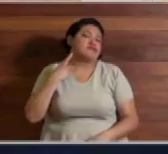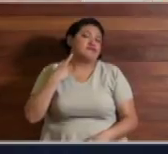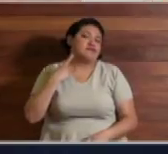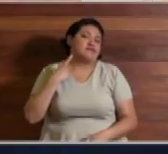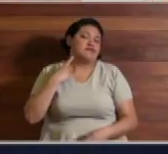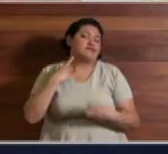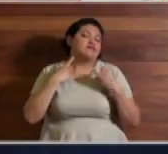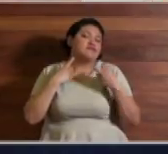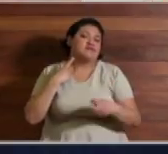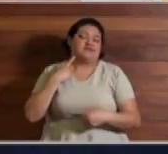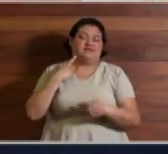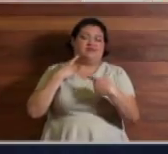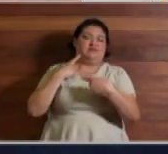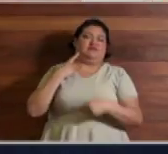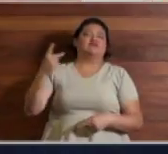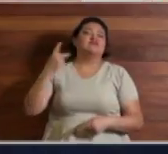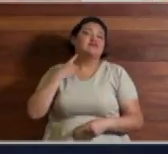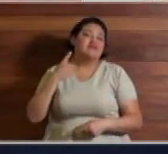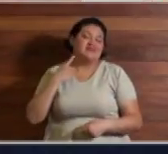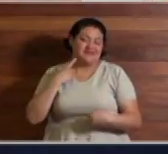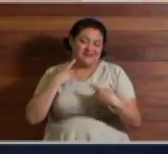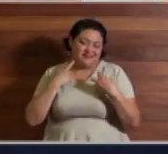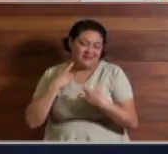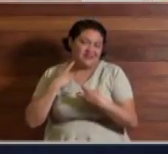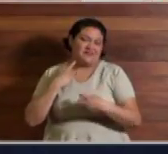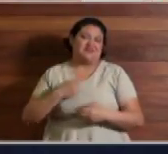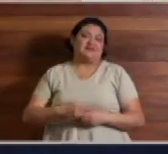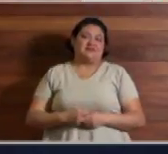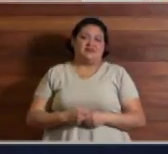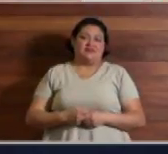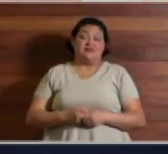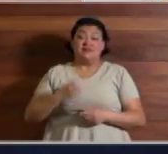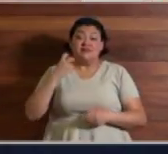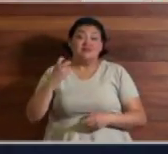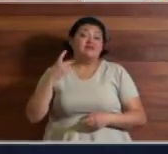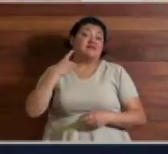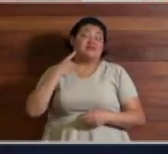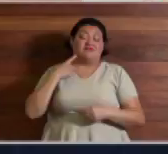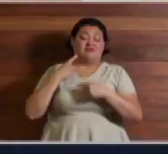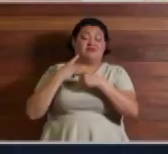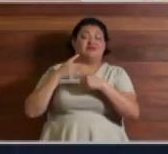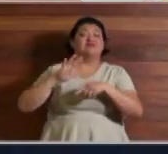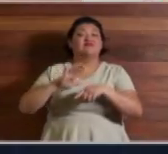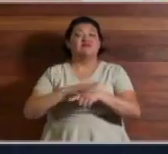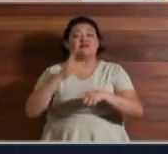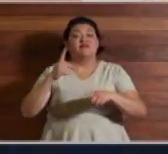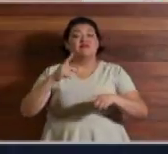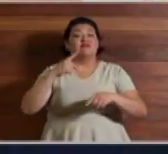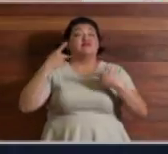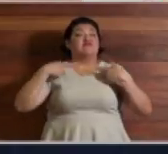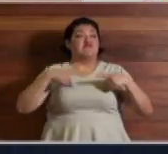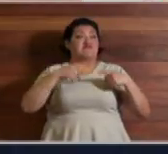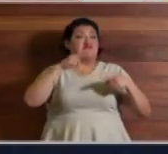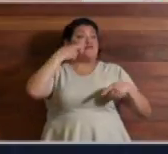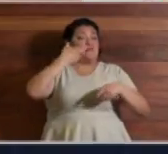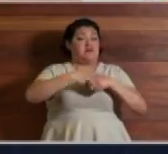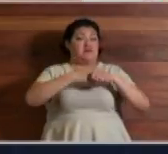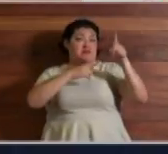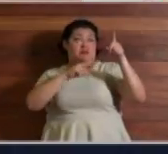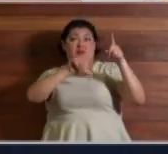Sobre todo es un acuerdo político que expresa un acuerdo del poder sobre esta